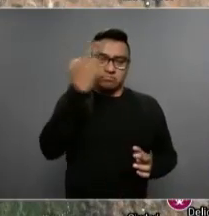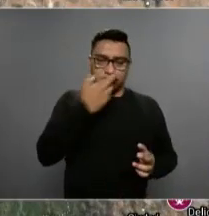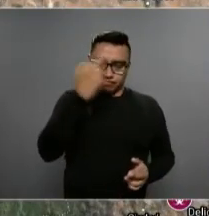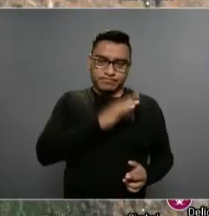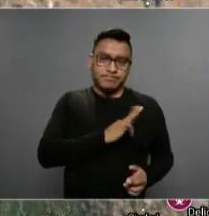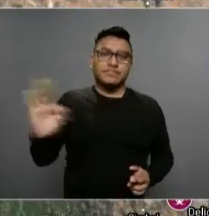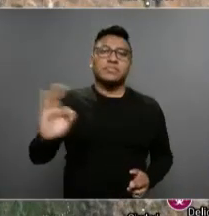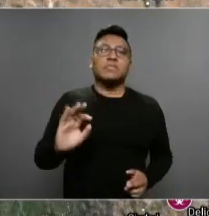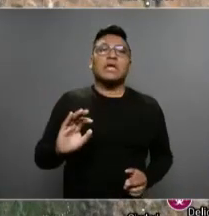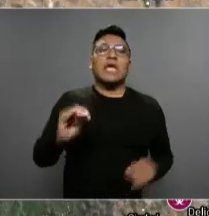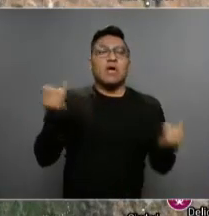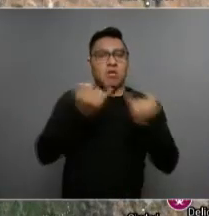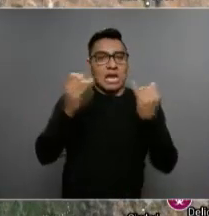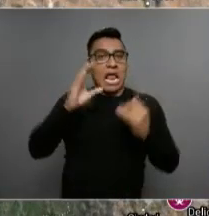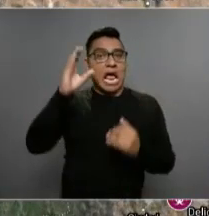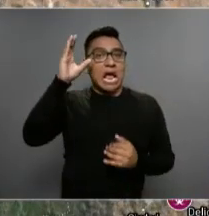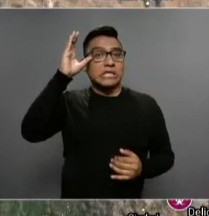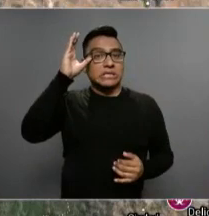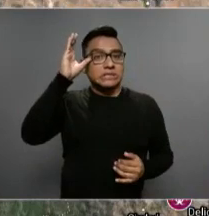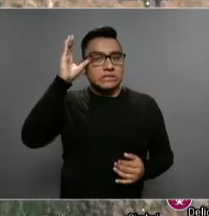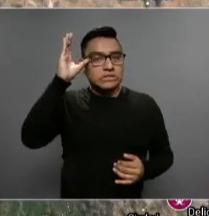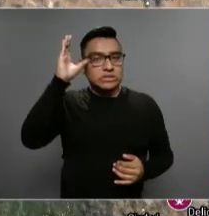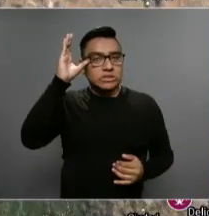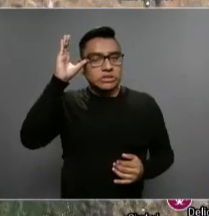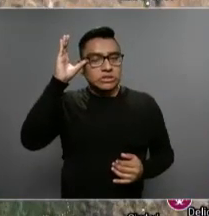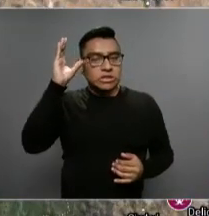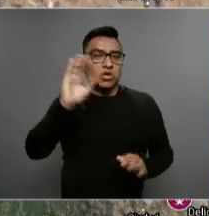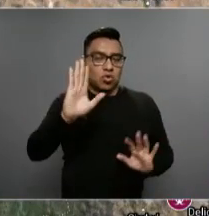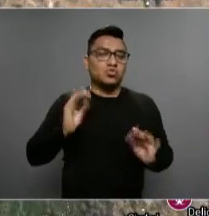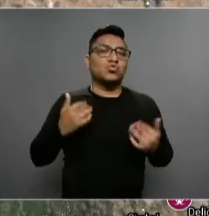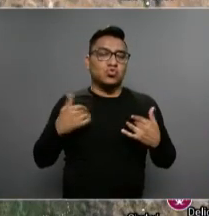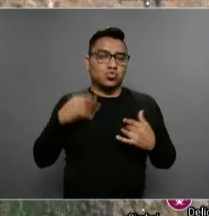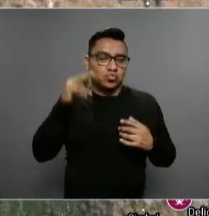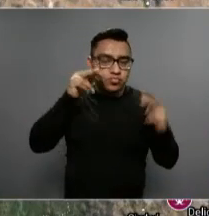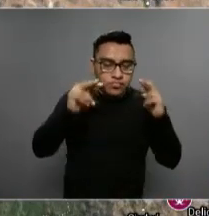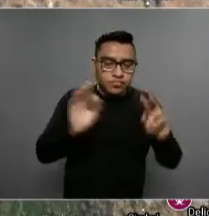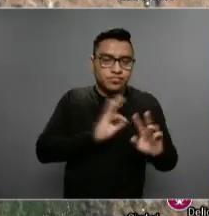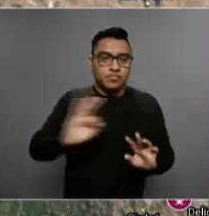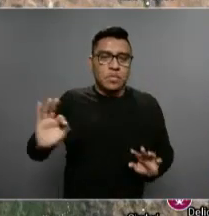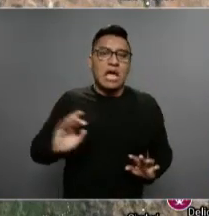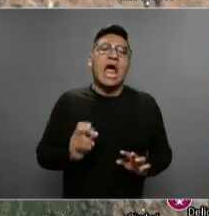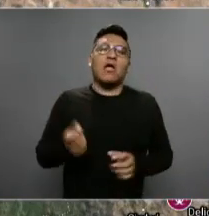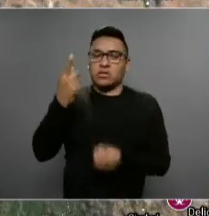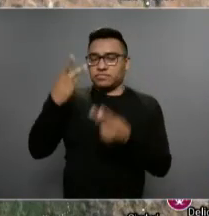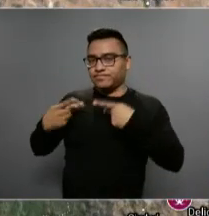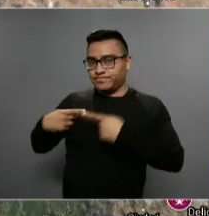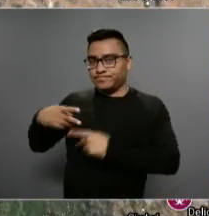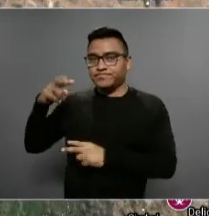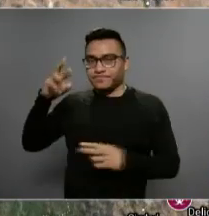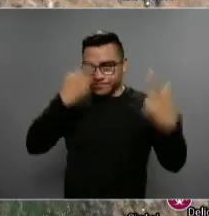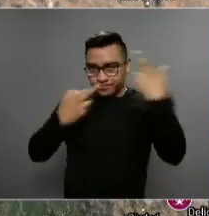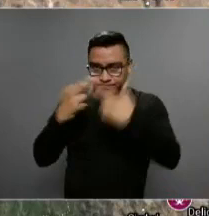chino, lo veo también en chino ahí, pues para que la gente lo pueda revisar. Por ejemplo, ahí, California, ¿cuántos